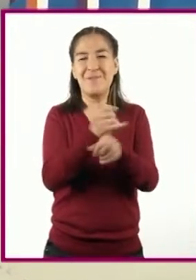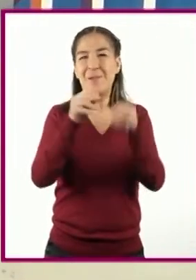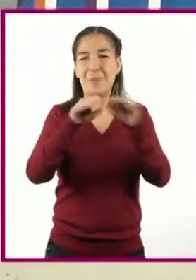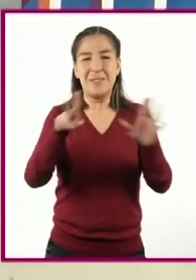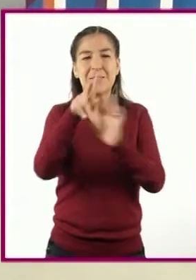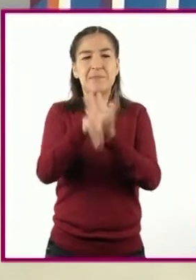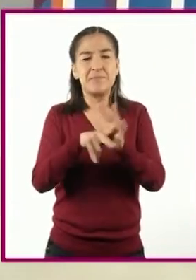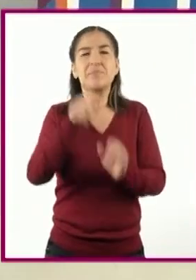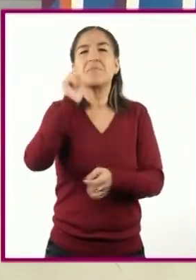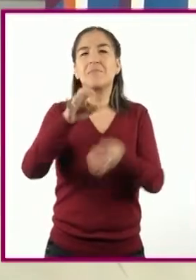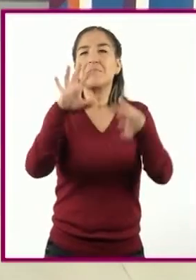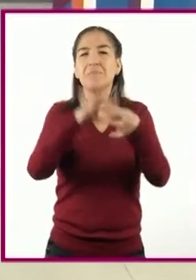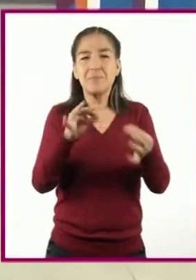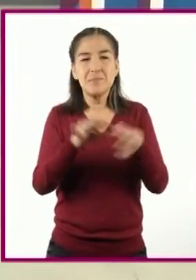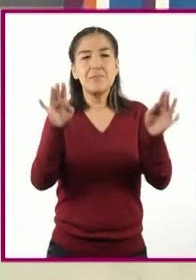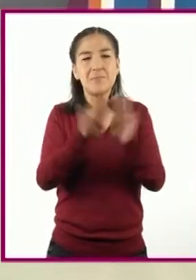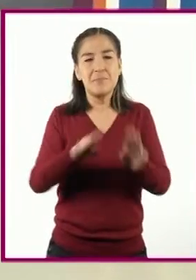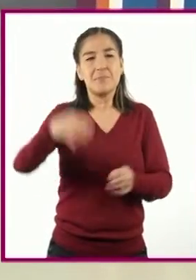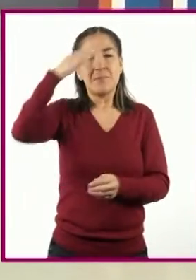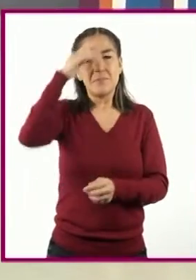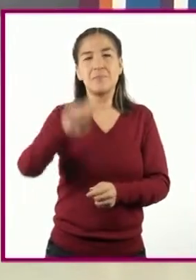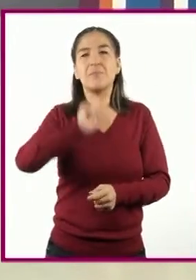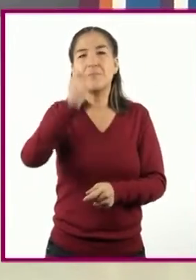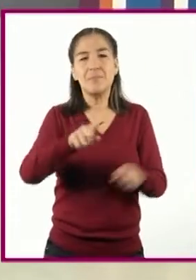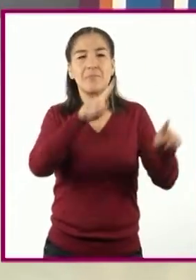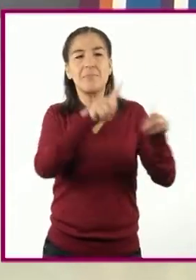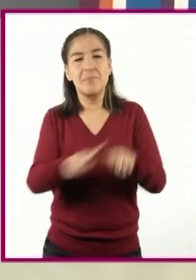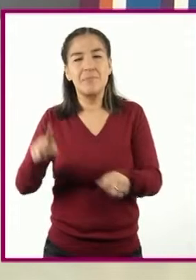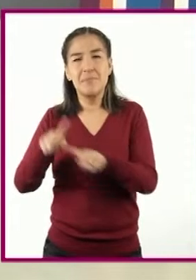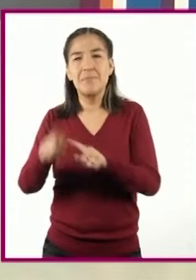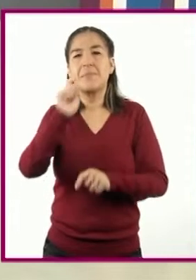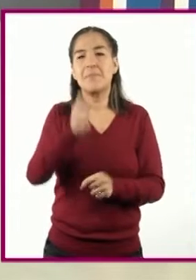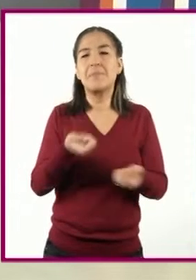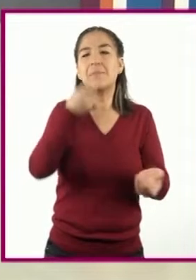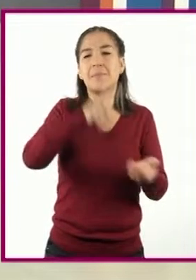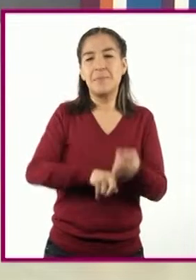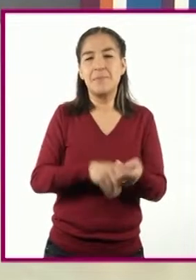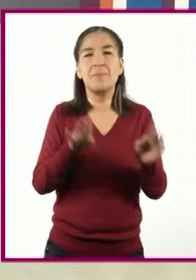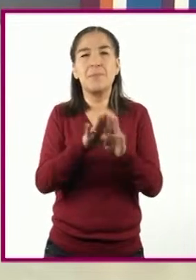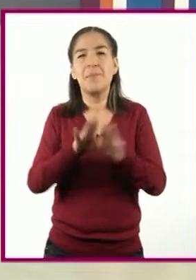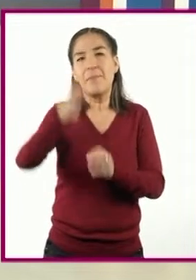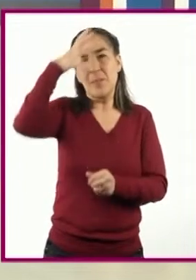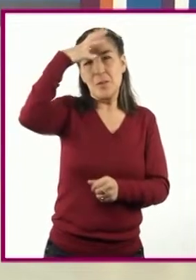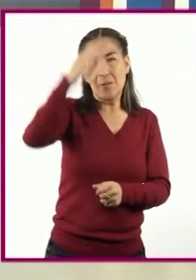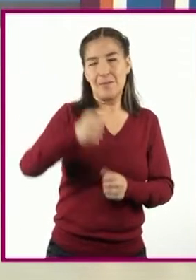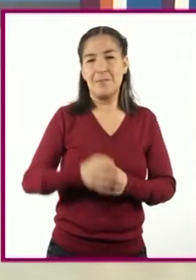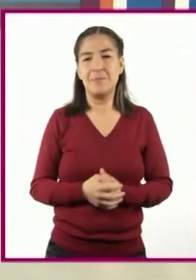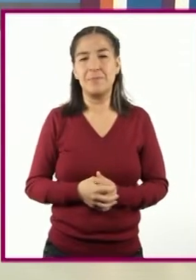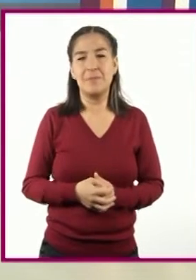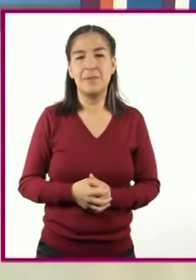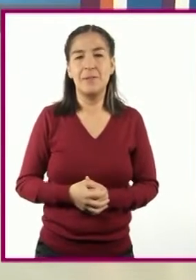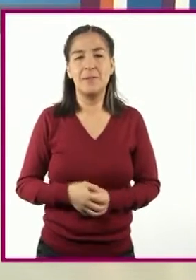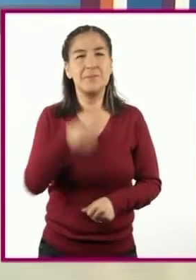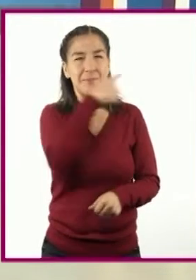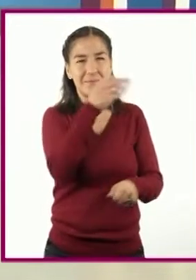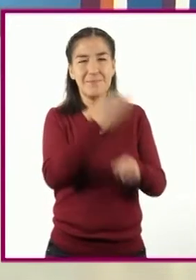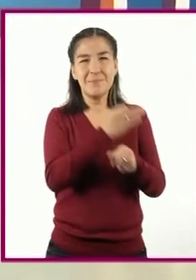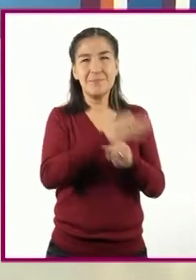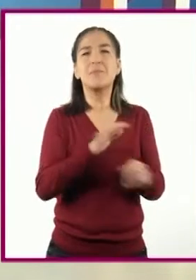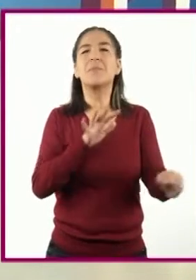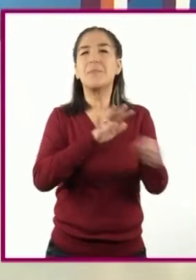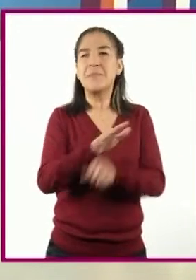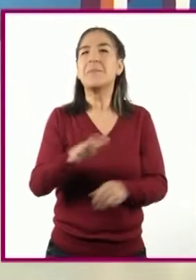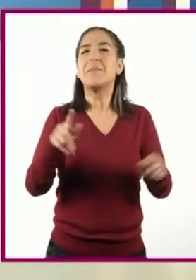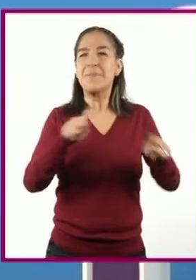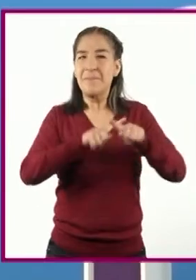video, podemos empezar a establecer las diferencias entre los distintos conceptos. ¿Te diste cuenta de la